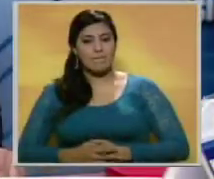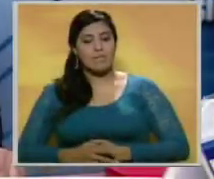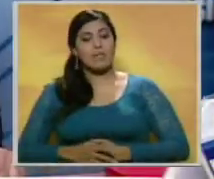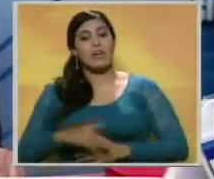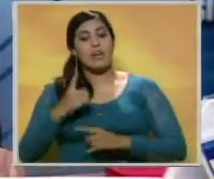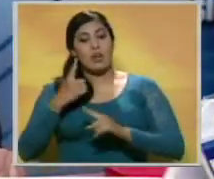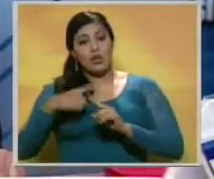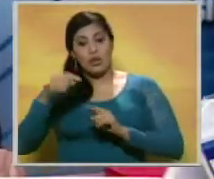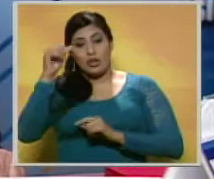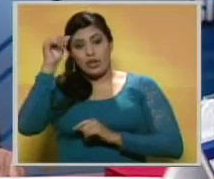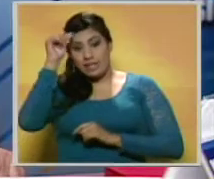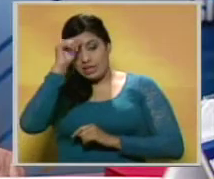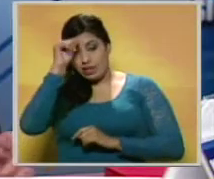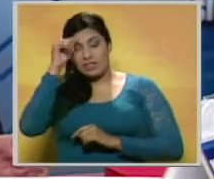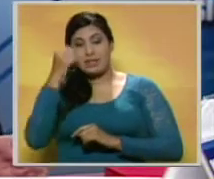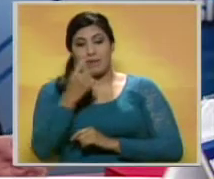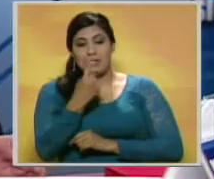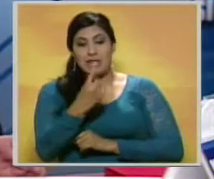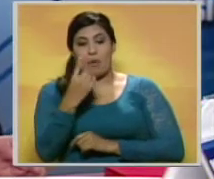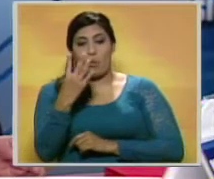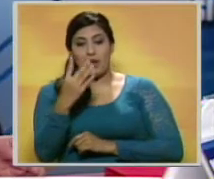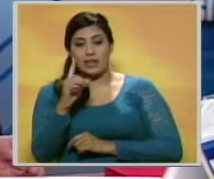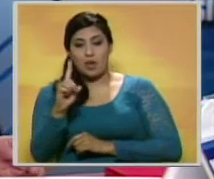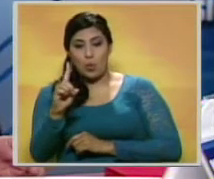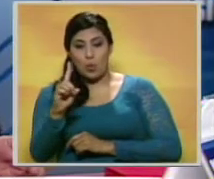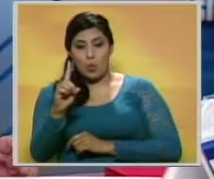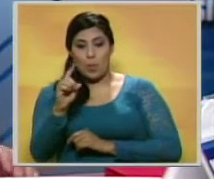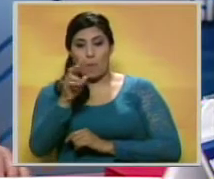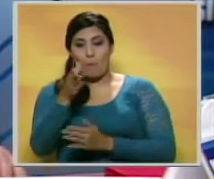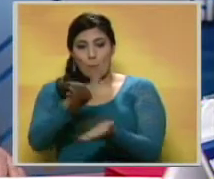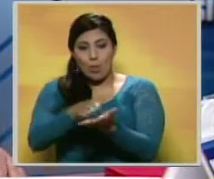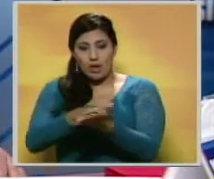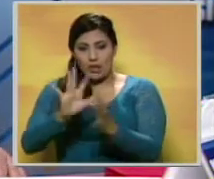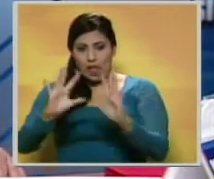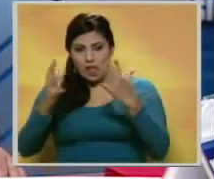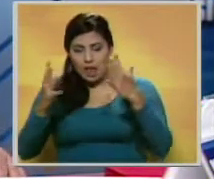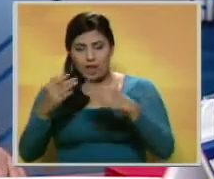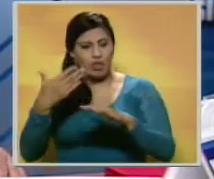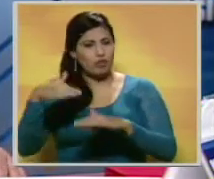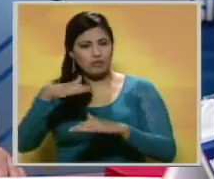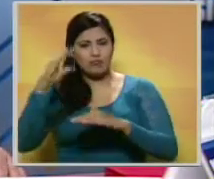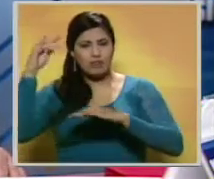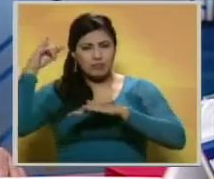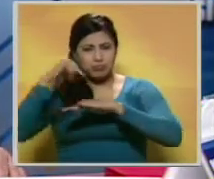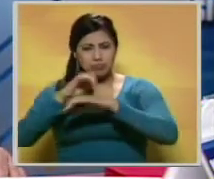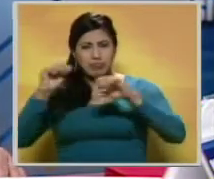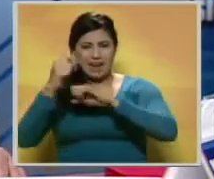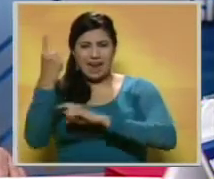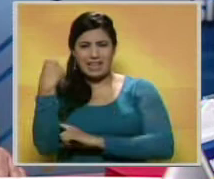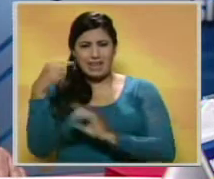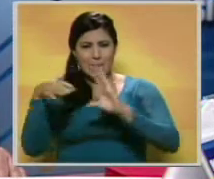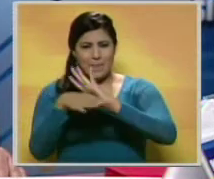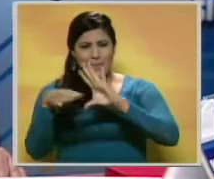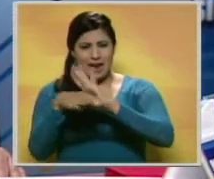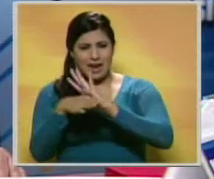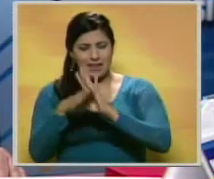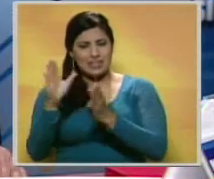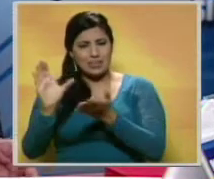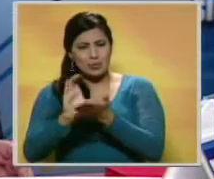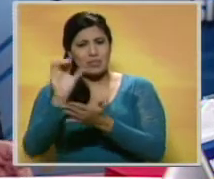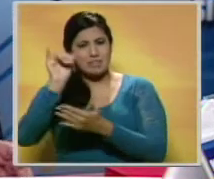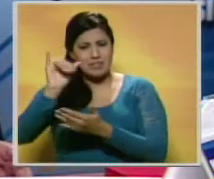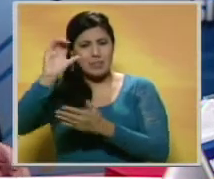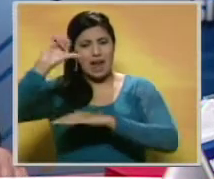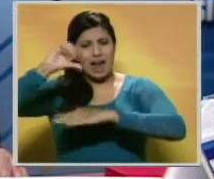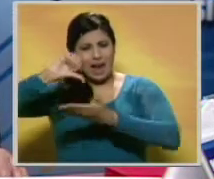En Indonesia, al menos 141 cadáveres han sido recuperados tras el accidente aéreo ocurrido el pasado martes en la ciudad de Medan,